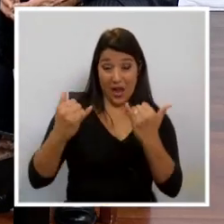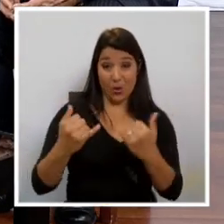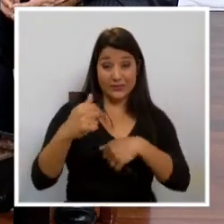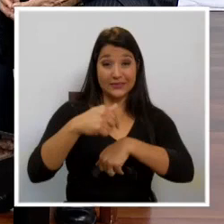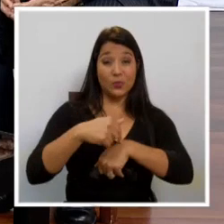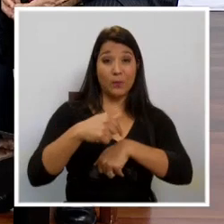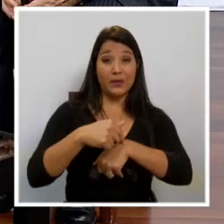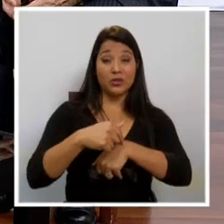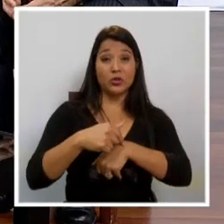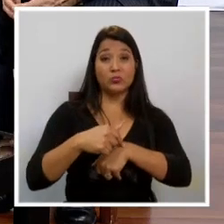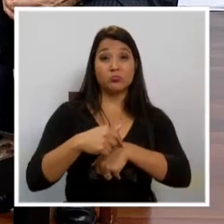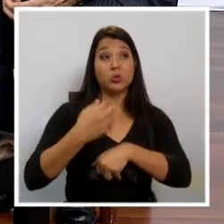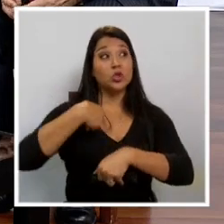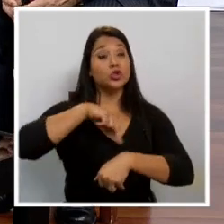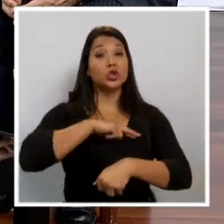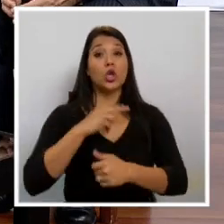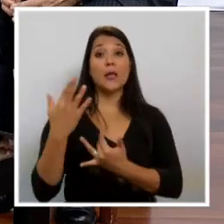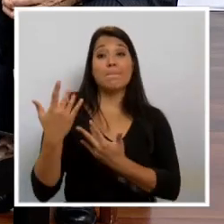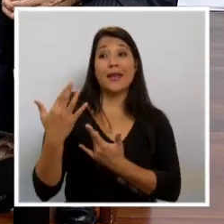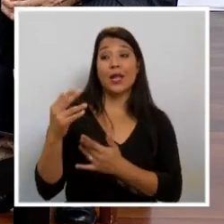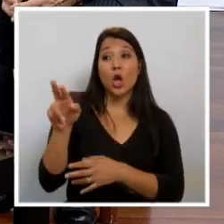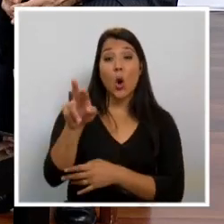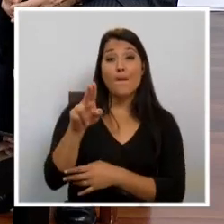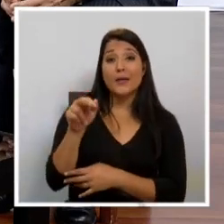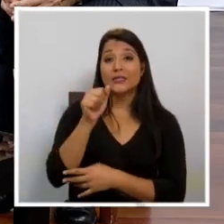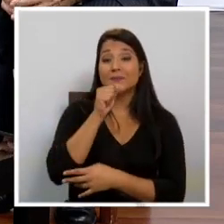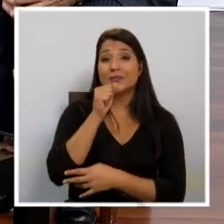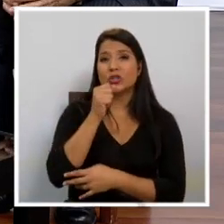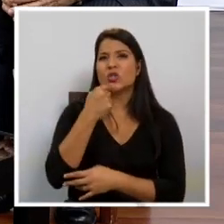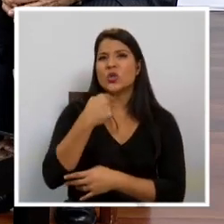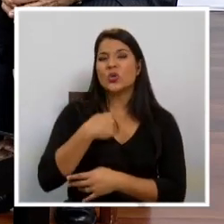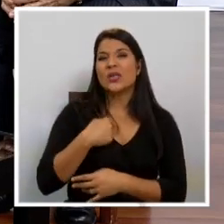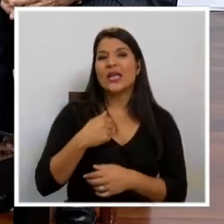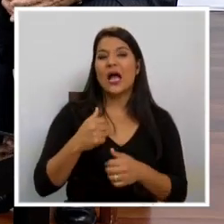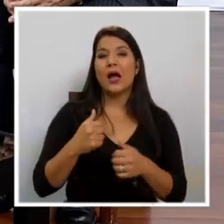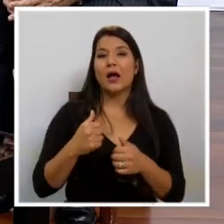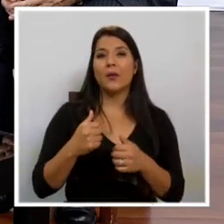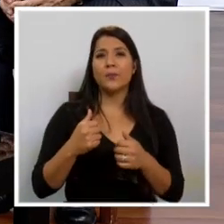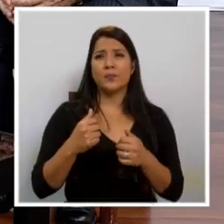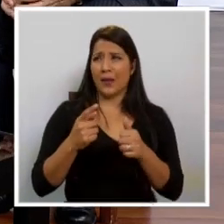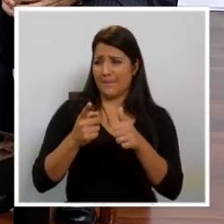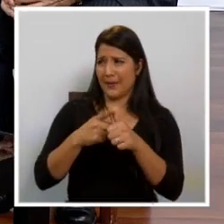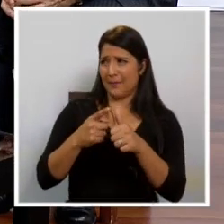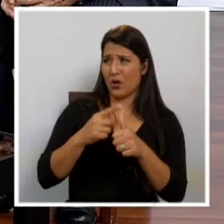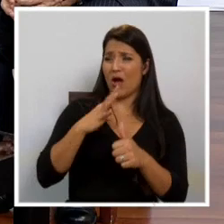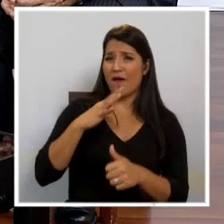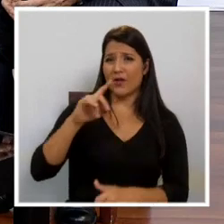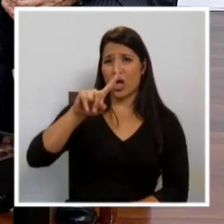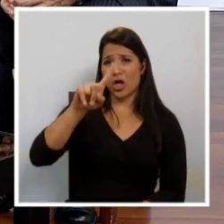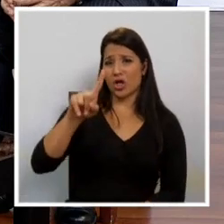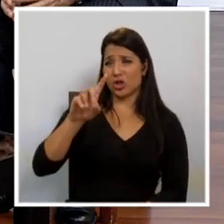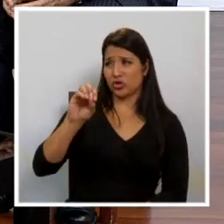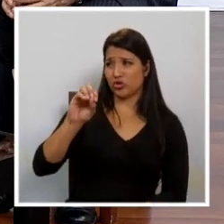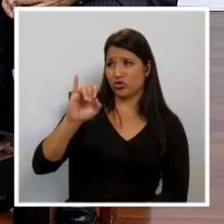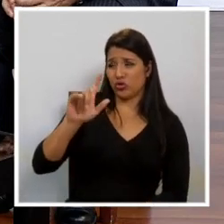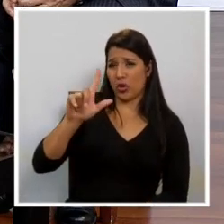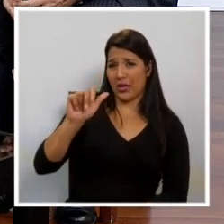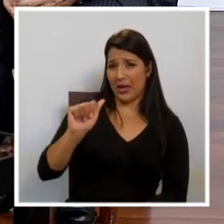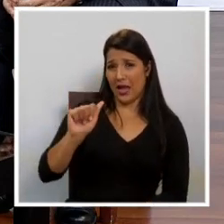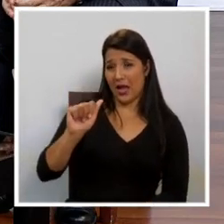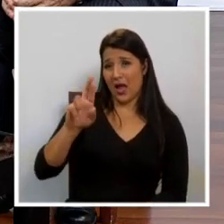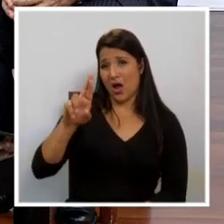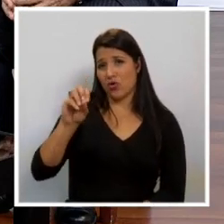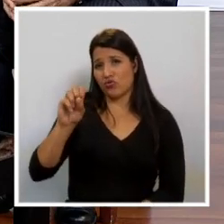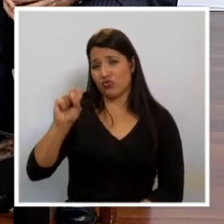nuestros colegas y periodistas nos vayan hablando de cuáles son esos. En un inicio se hablaba de Zoila Rosa Bolio para el puesto de